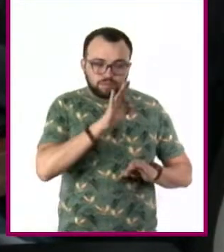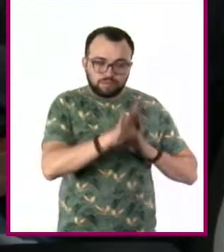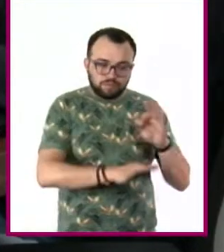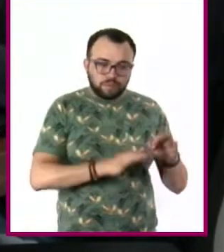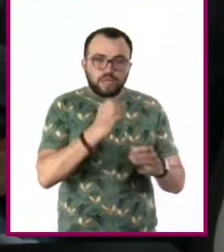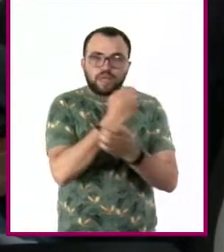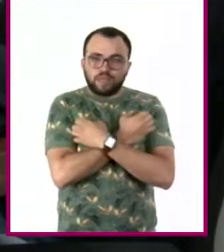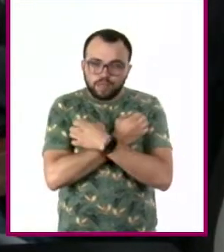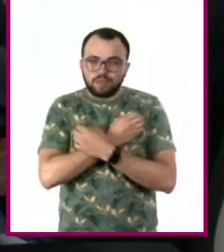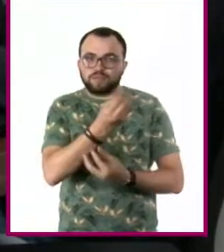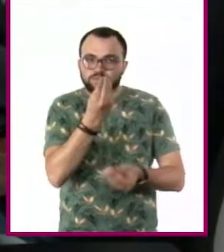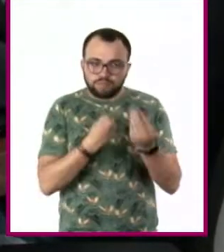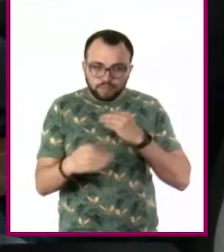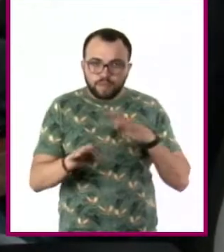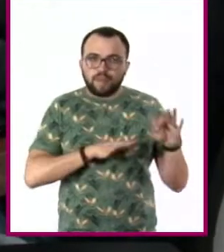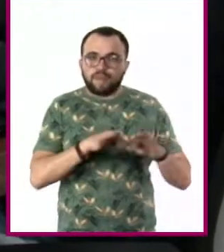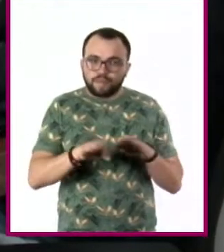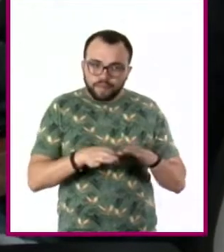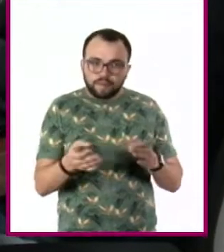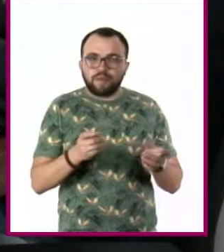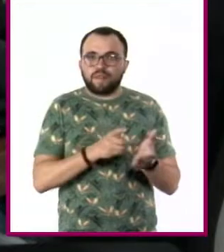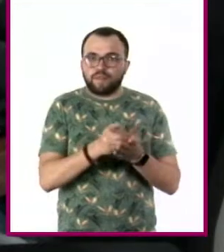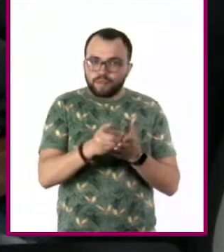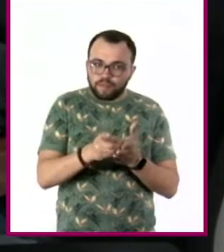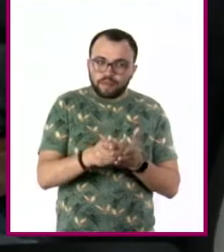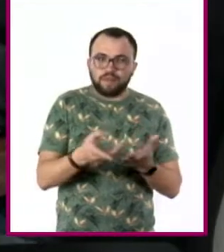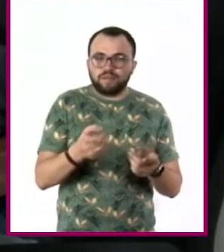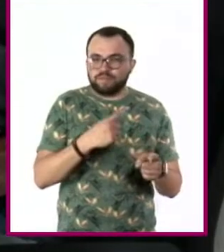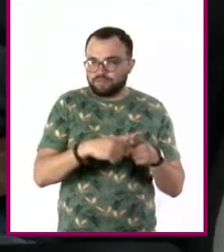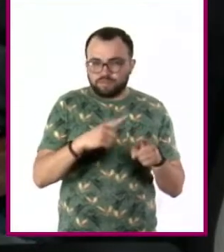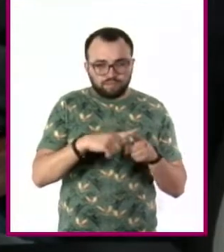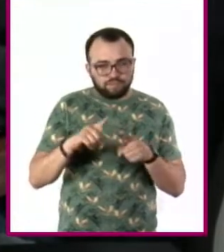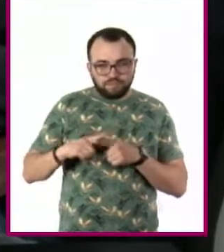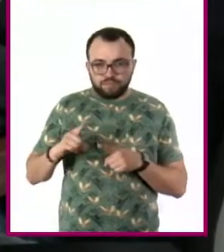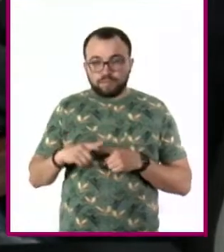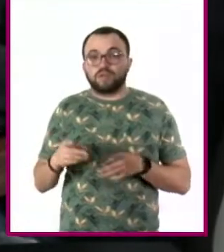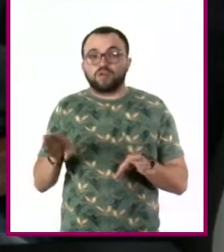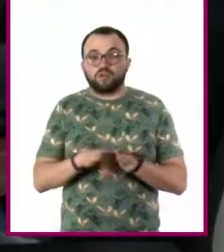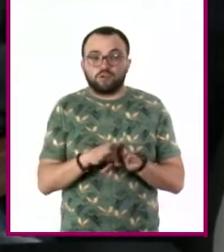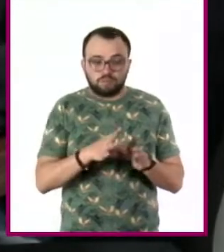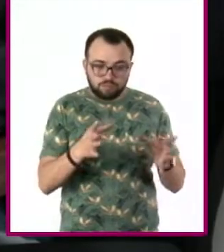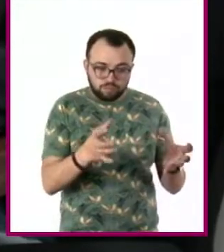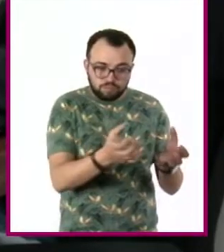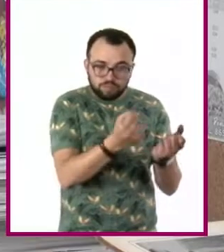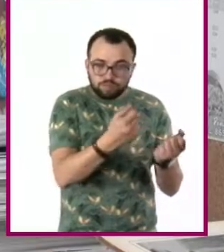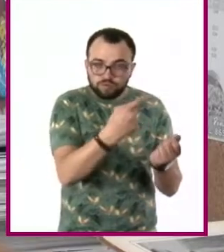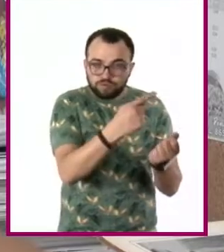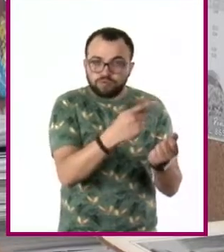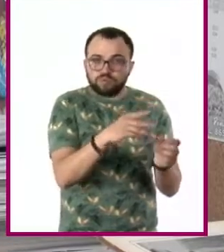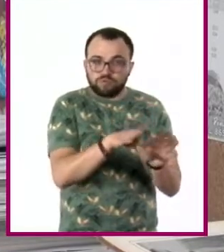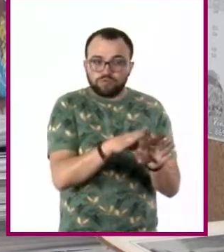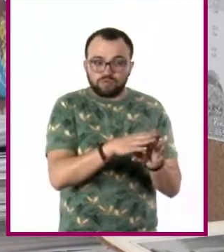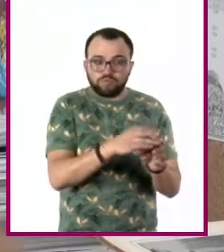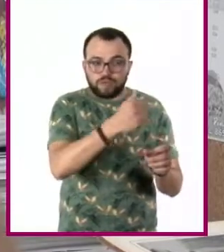educación, empleo, salubridad, derechos civiles, etc., garantizando la seguridad de sus habitantes. Ahora es